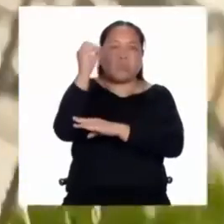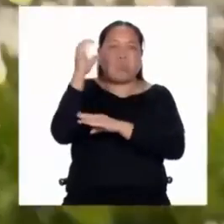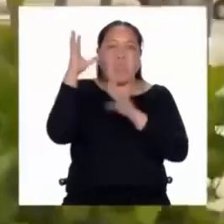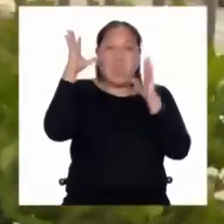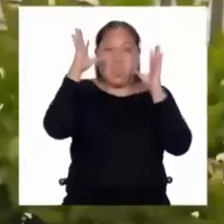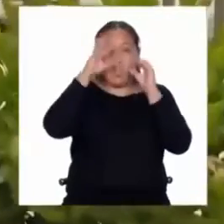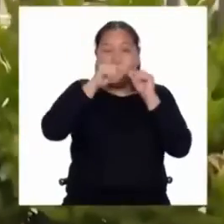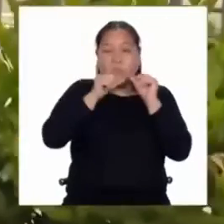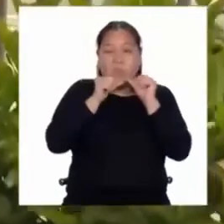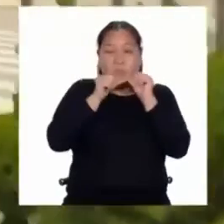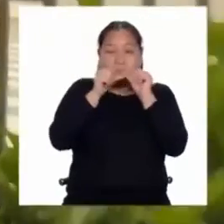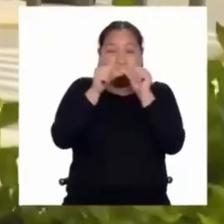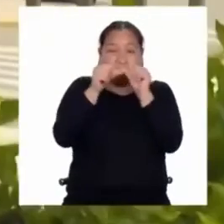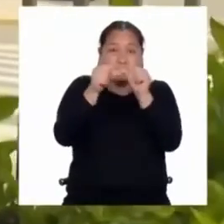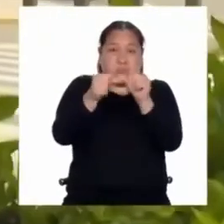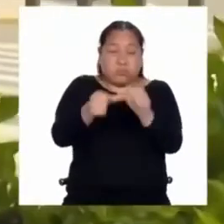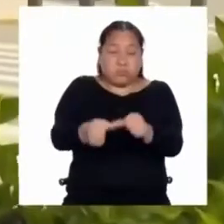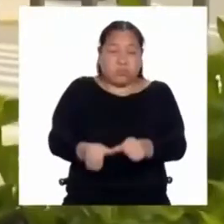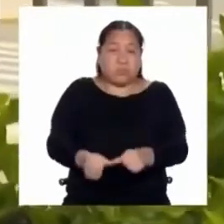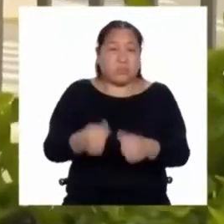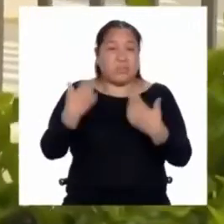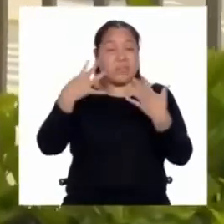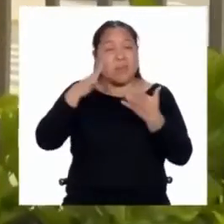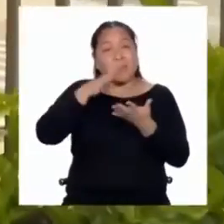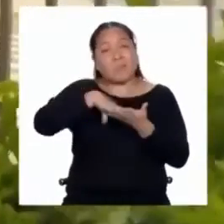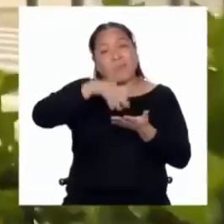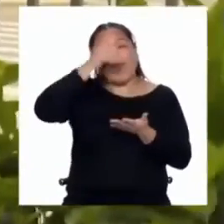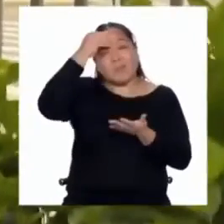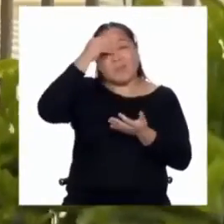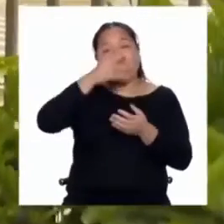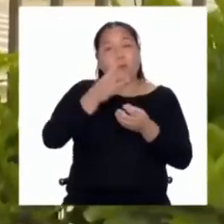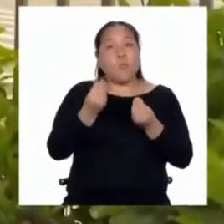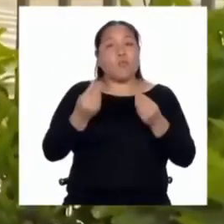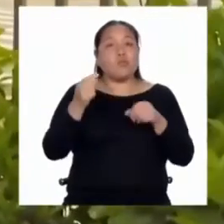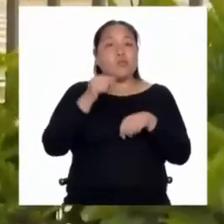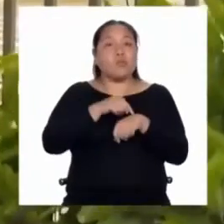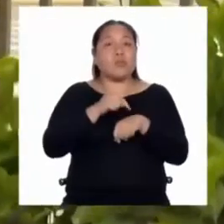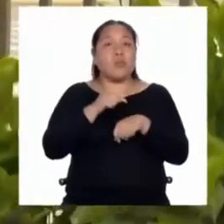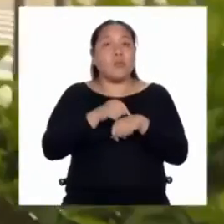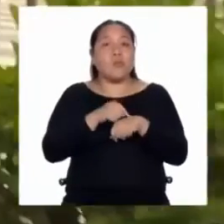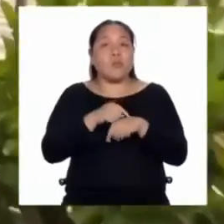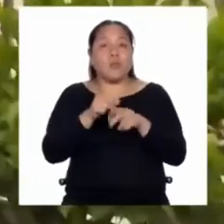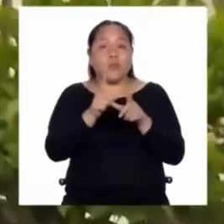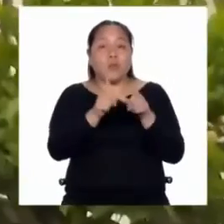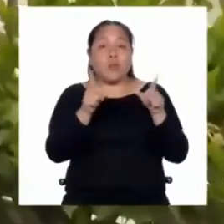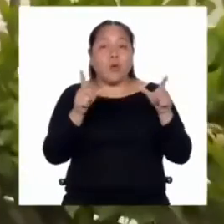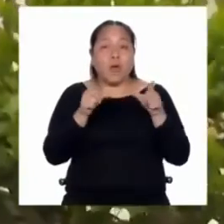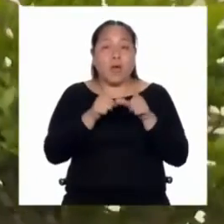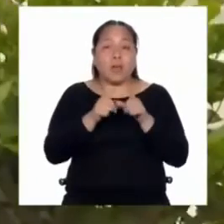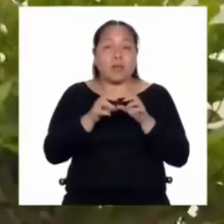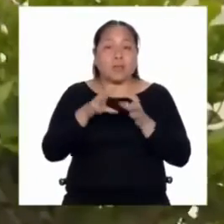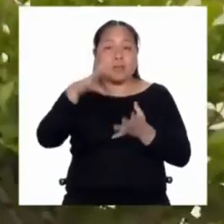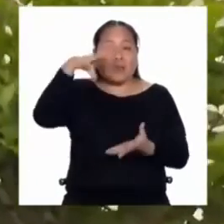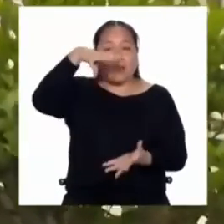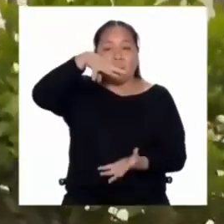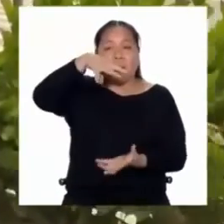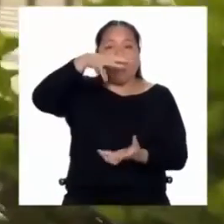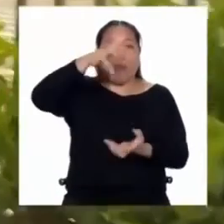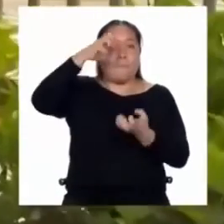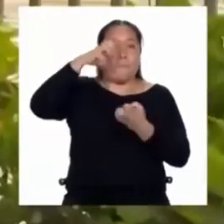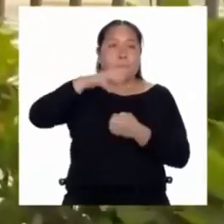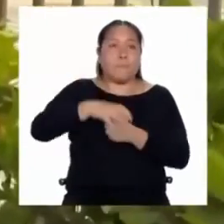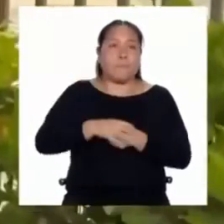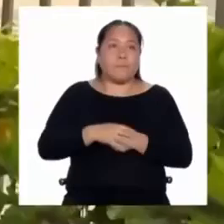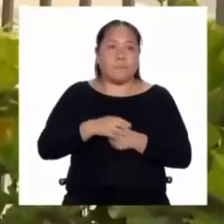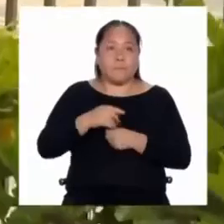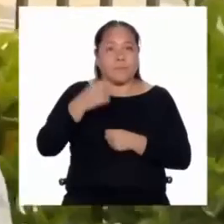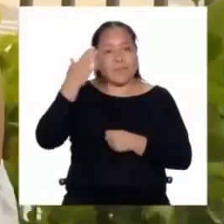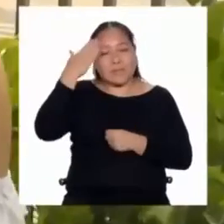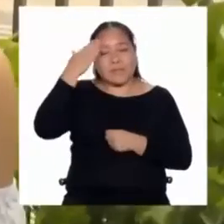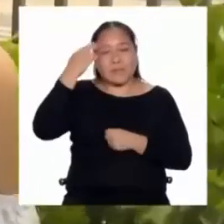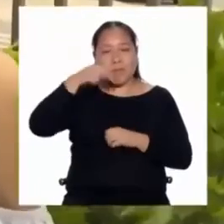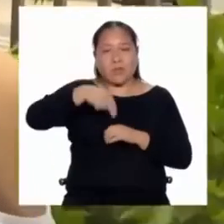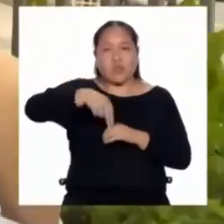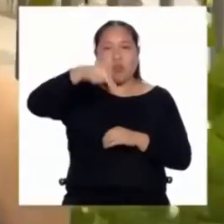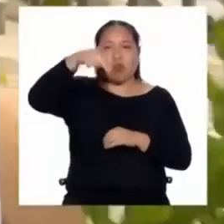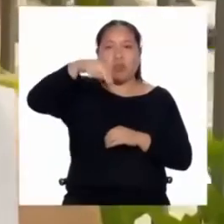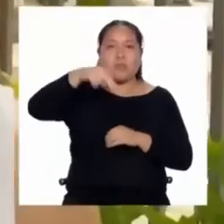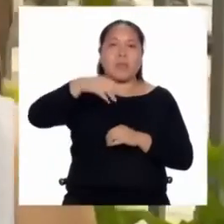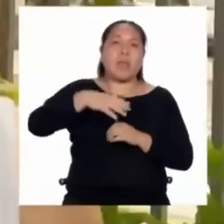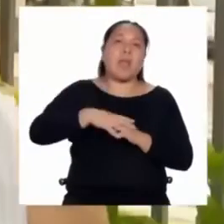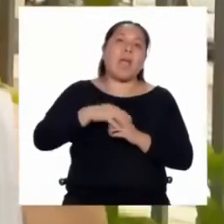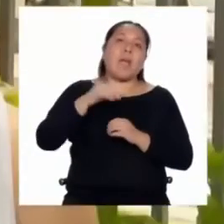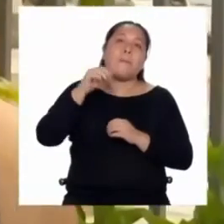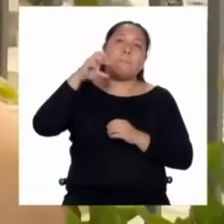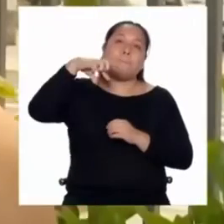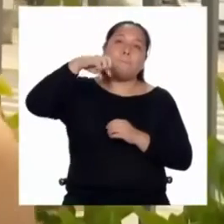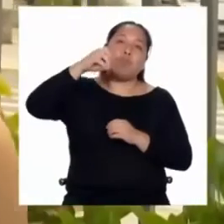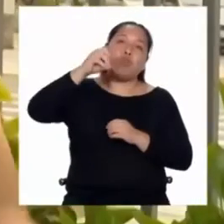eterna. Ya hemos aprendido mucho sobre las zonas polares. Ahora sabemos que cuando hablamos del hemisferio norte, también hablamos de la región ártica, el polo norte